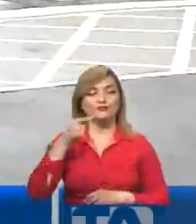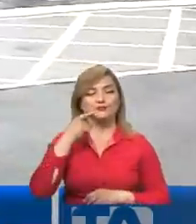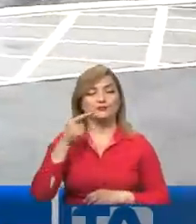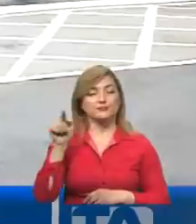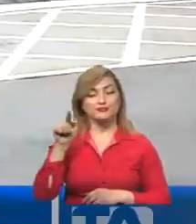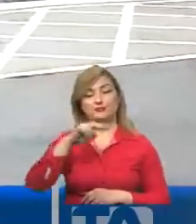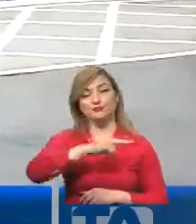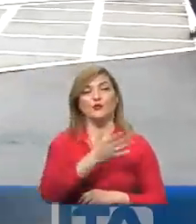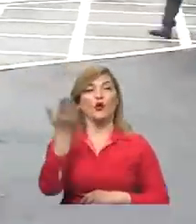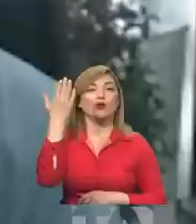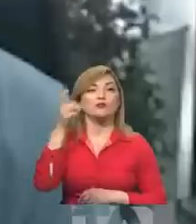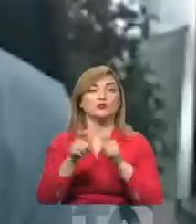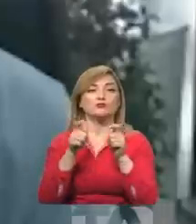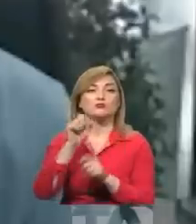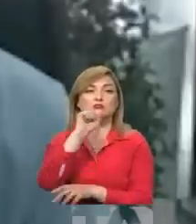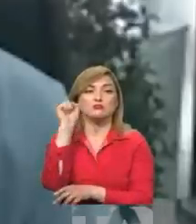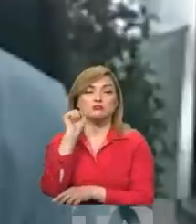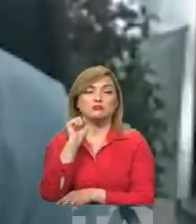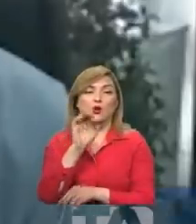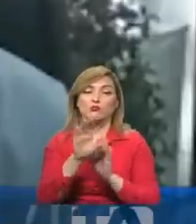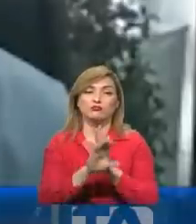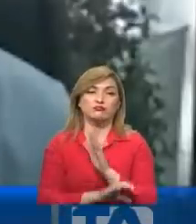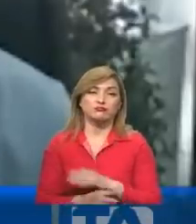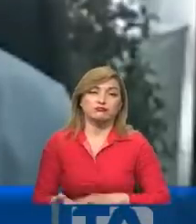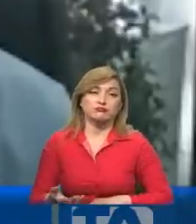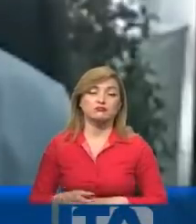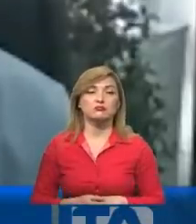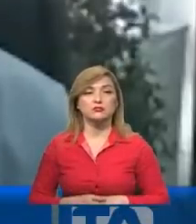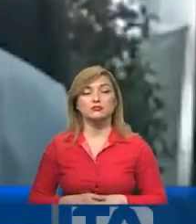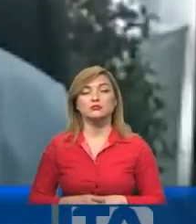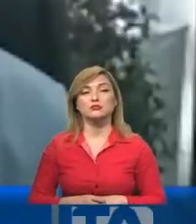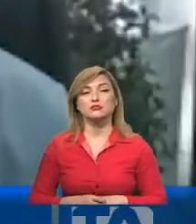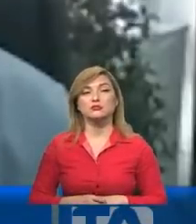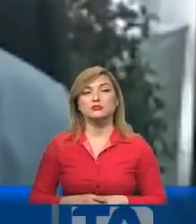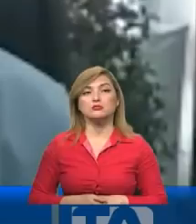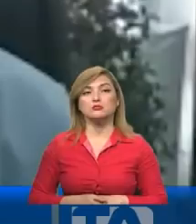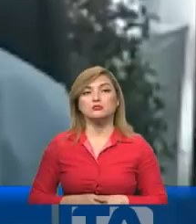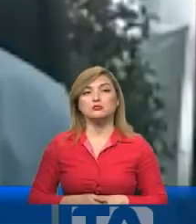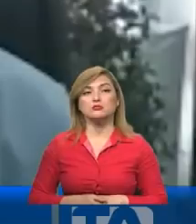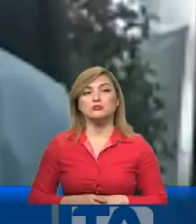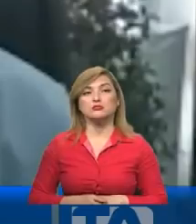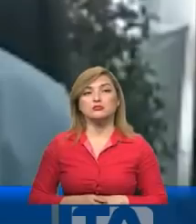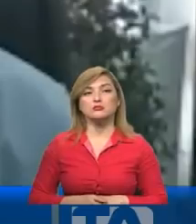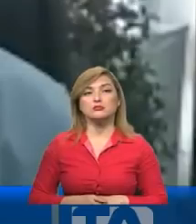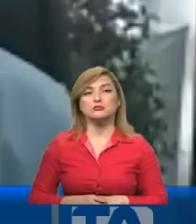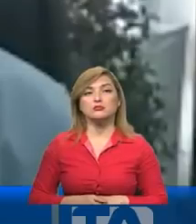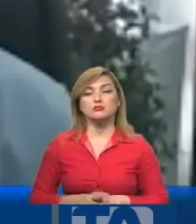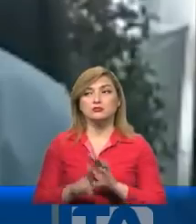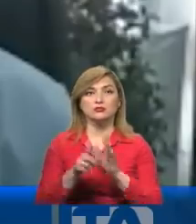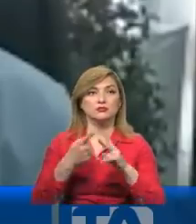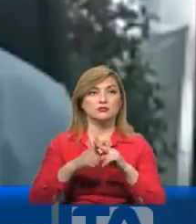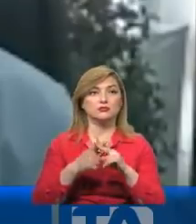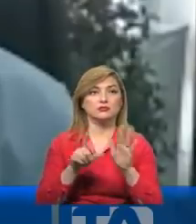derechos constitucionales. Este tipo de medidas como revocatorias son instrumentos jurídicos